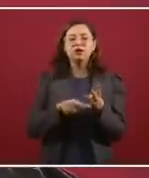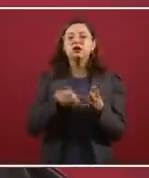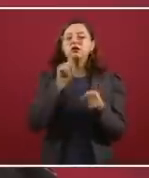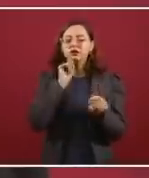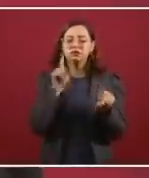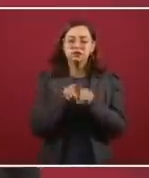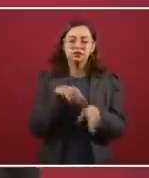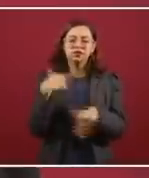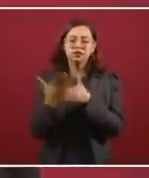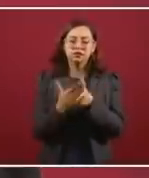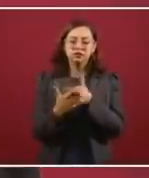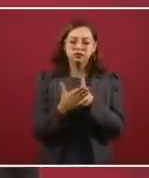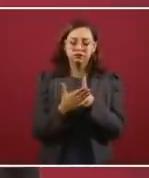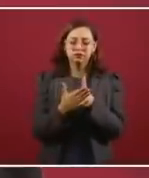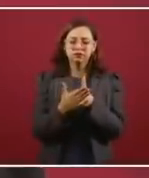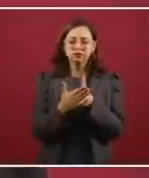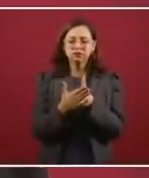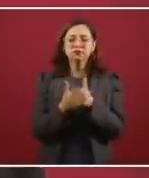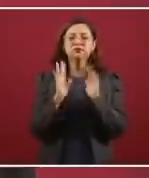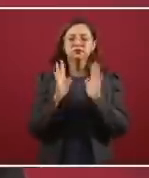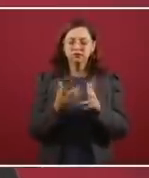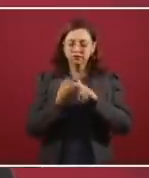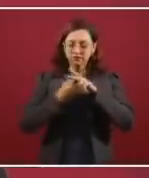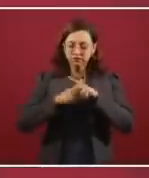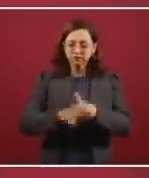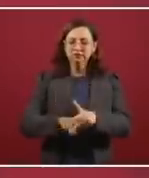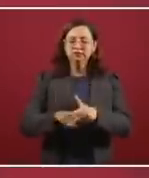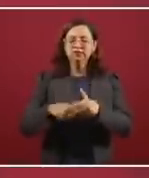mismo si está trabajando Horacio Duarte para